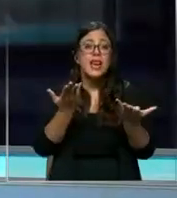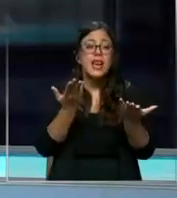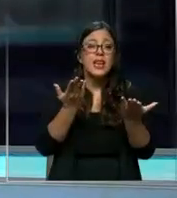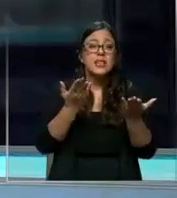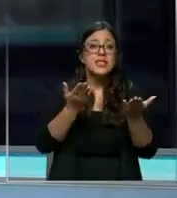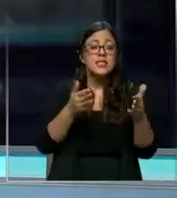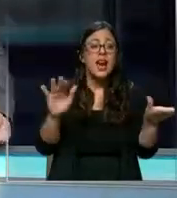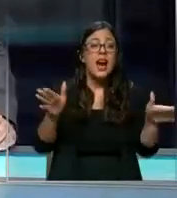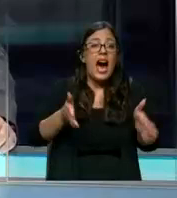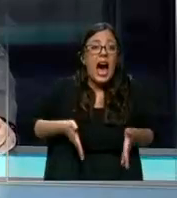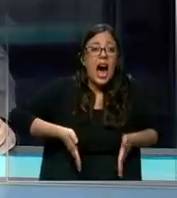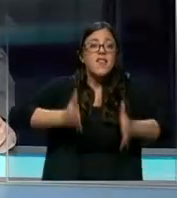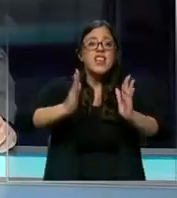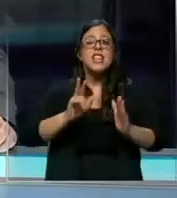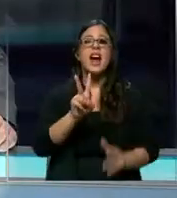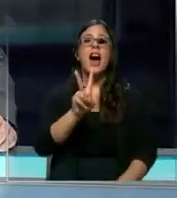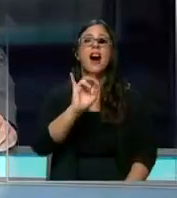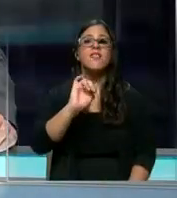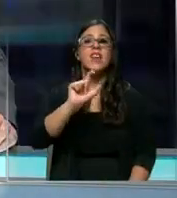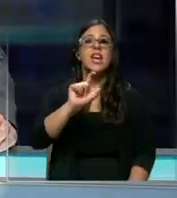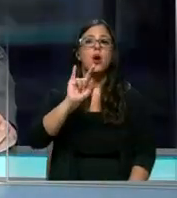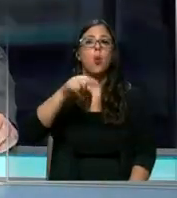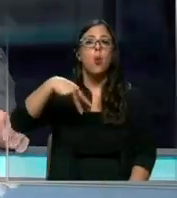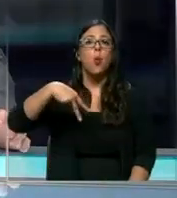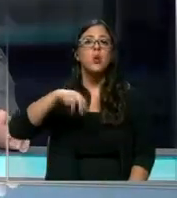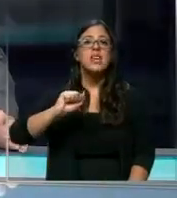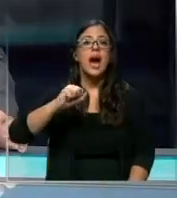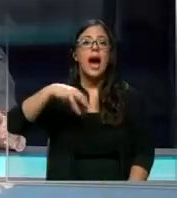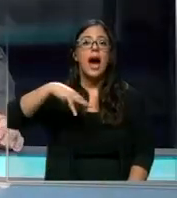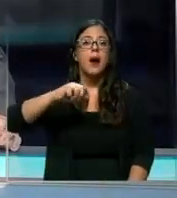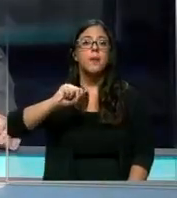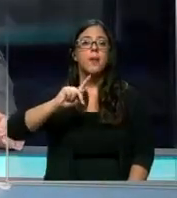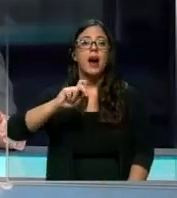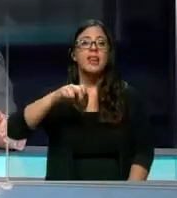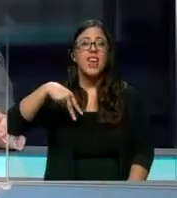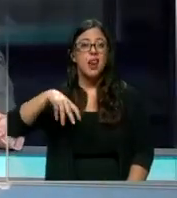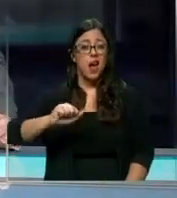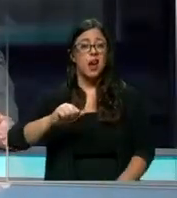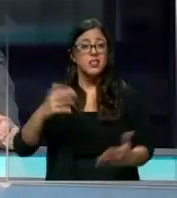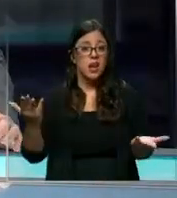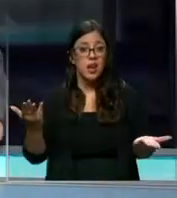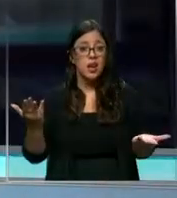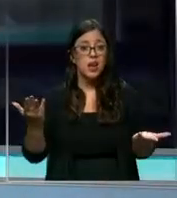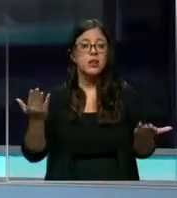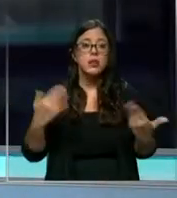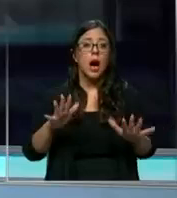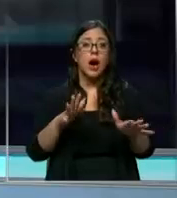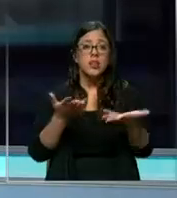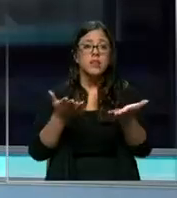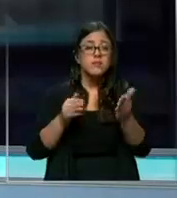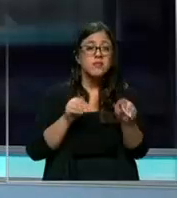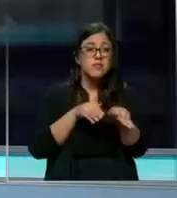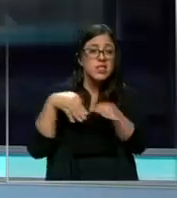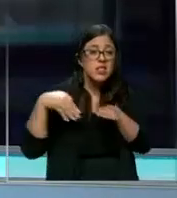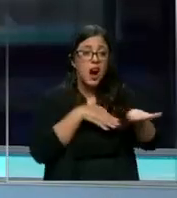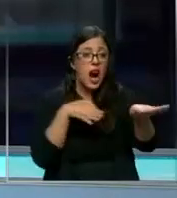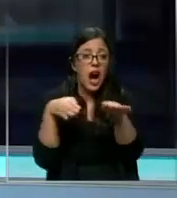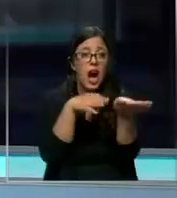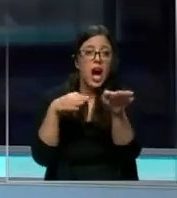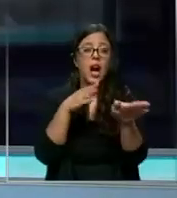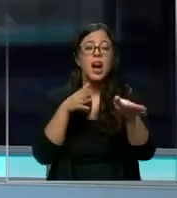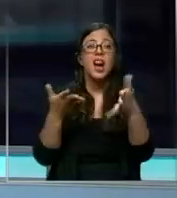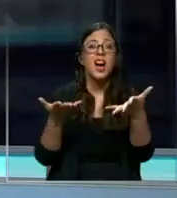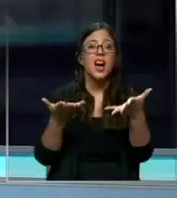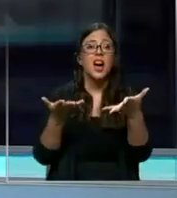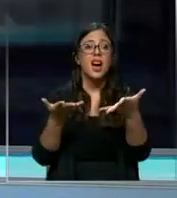Vicuña Mackenna se desarrollan estas carreras, provocando ruidos molestos e inseguridad durante la noche. La ley